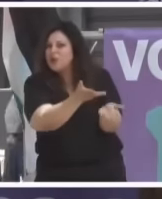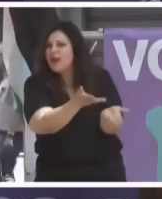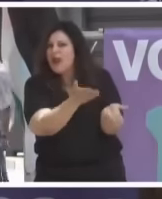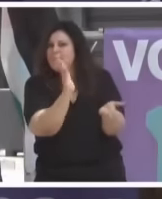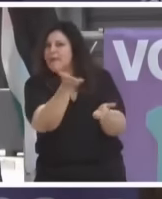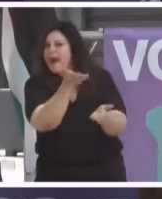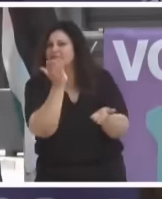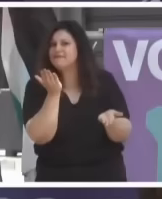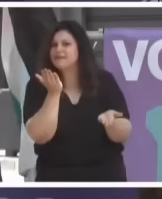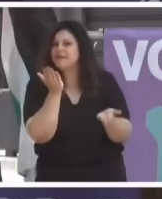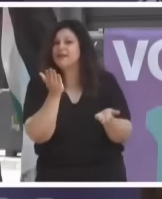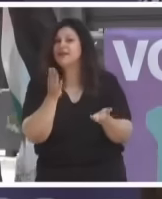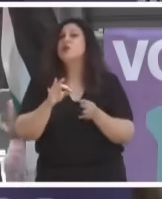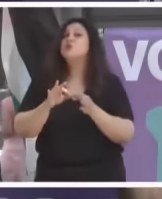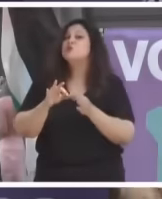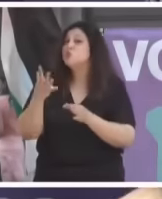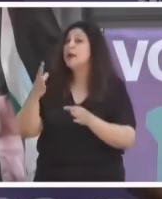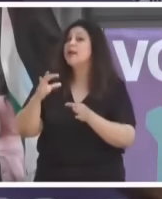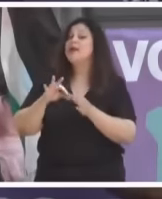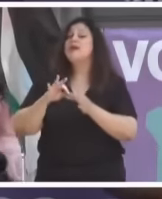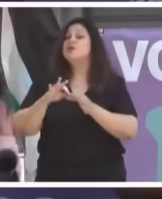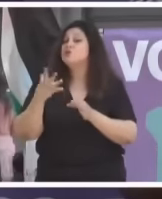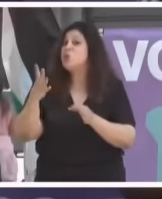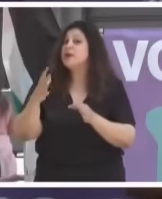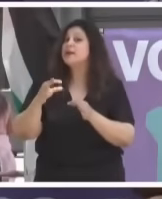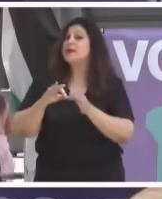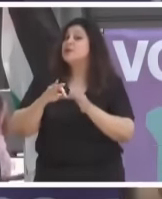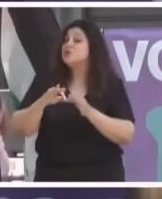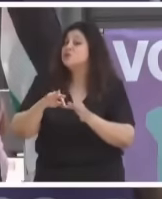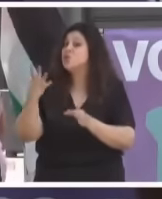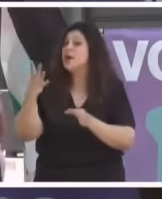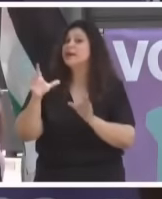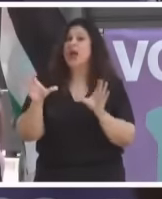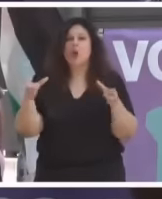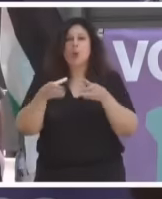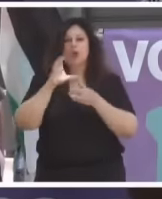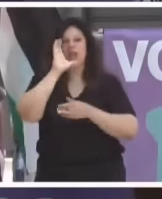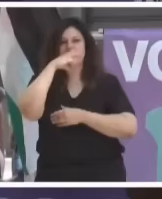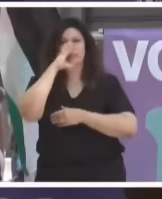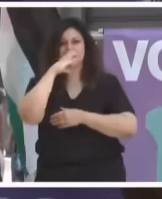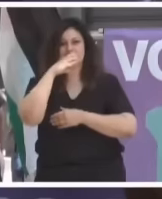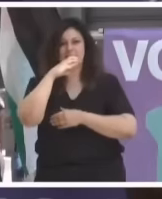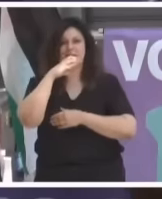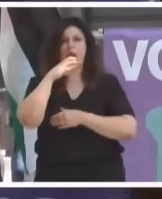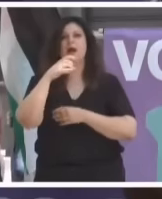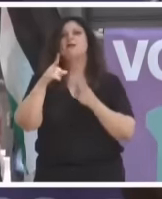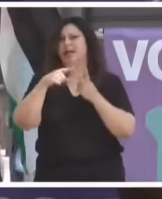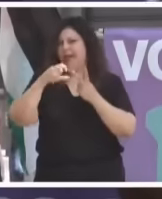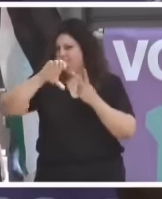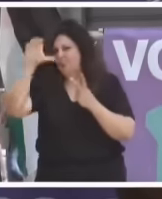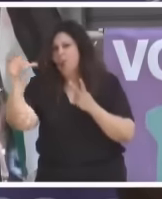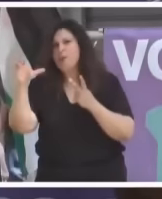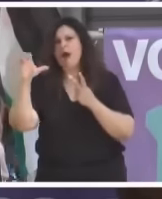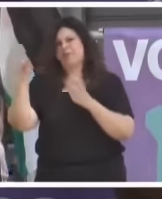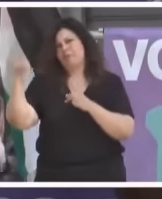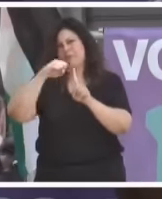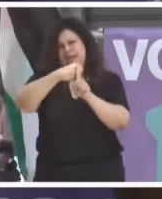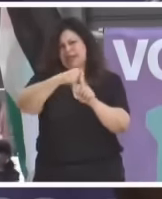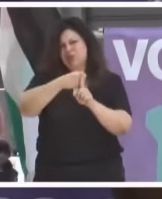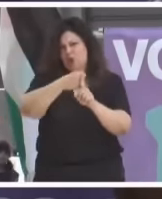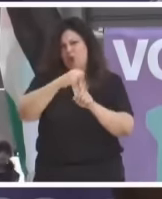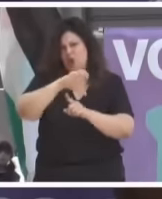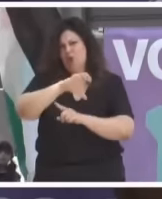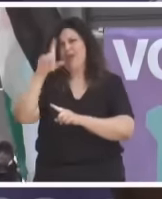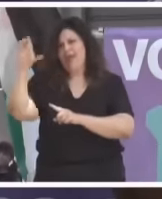Afortunadamente, la comunidad científica, Europa, las presiones desde Europa,